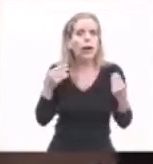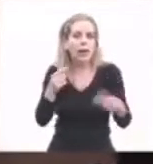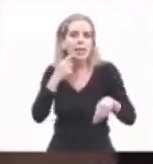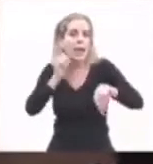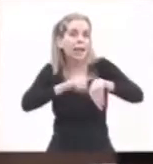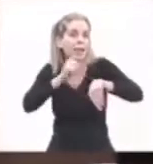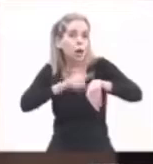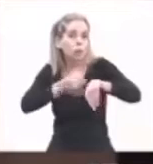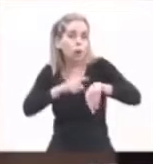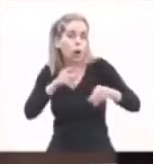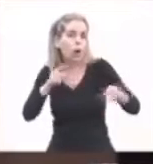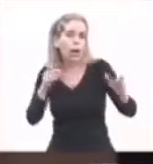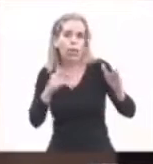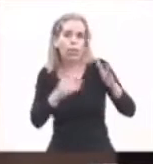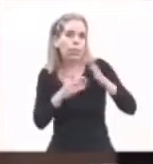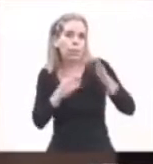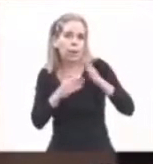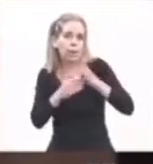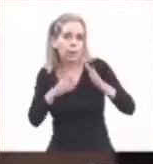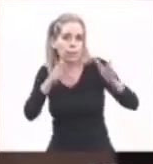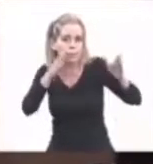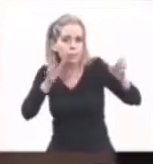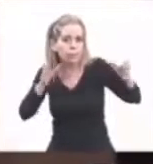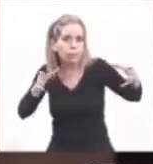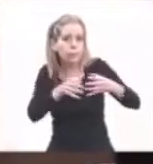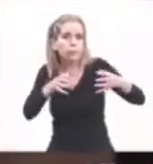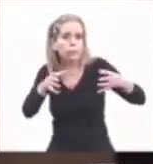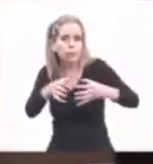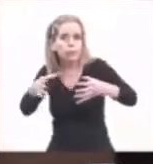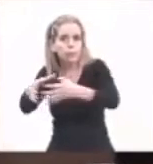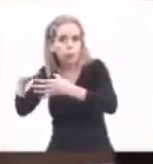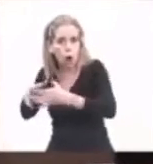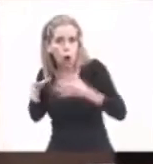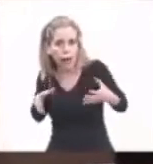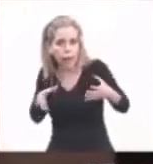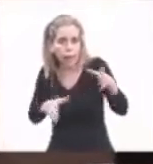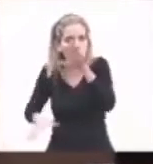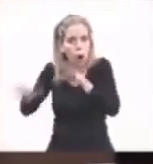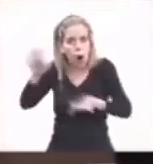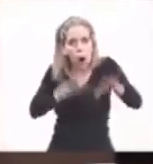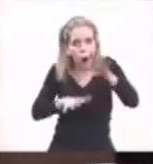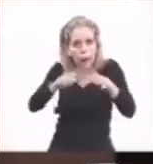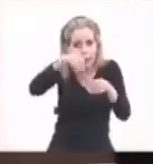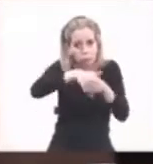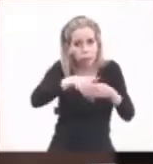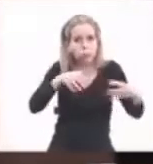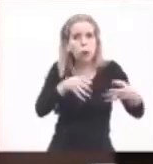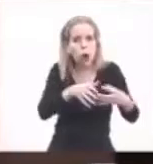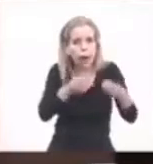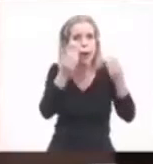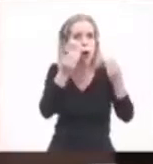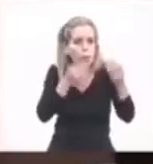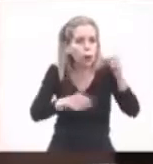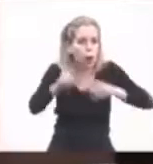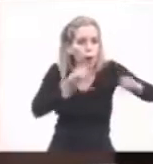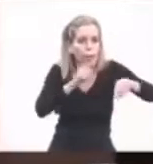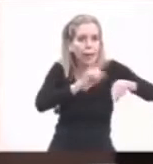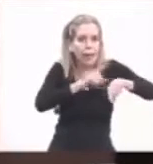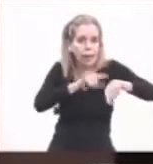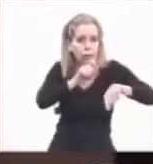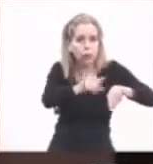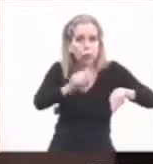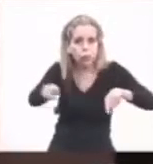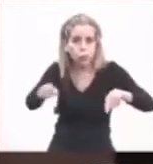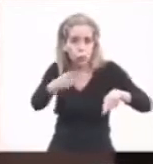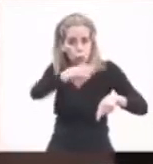tiempo se asignará proporcionalmente y cada uno de los bloques distribuirá internamente cómo se utiliza. Nosotros vamos a utilizar,